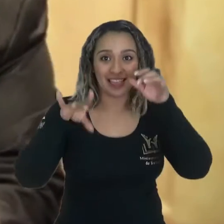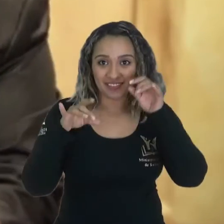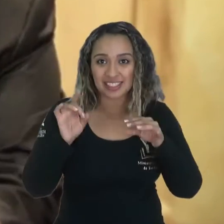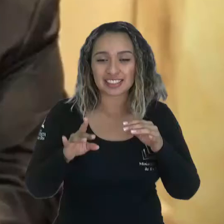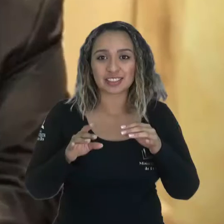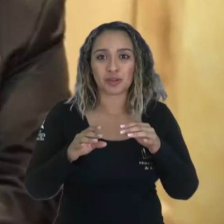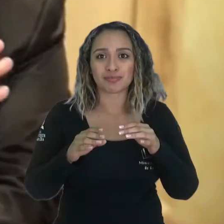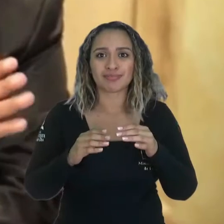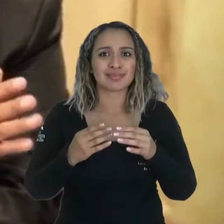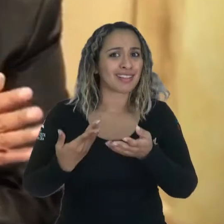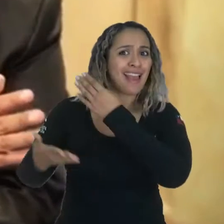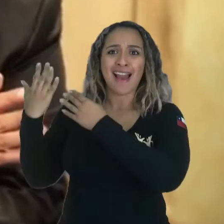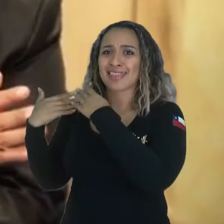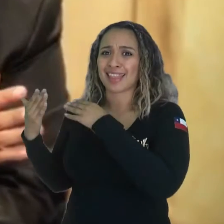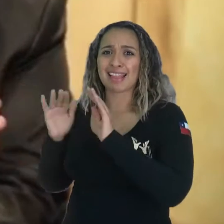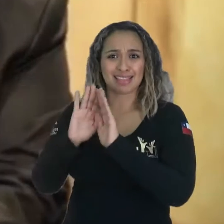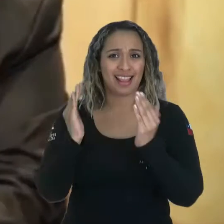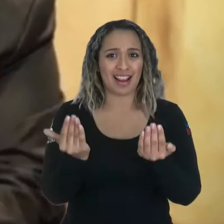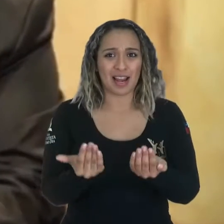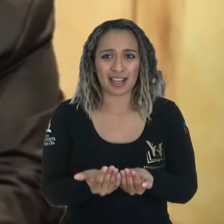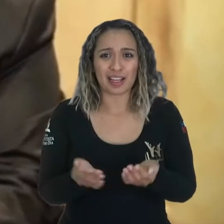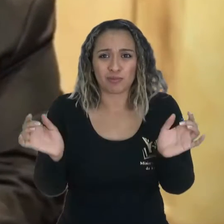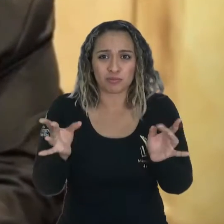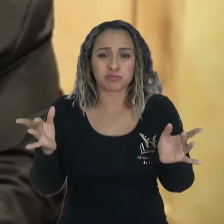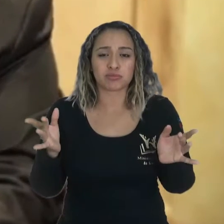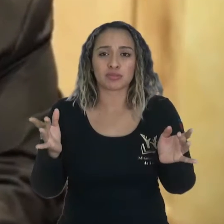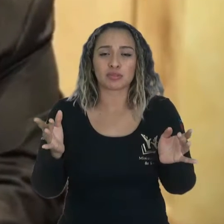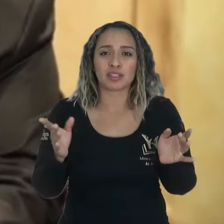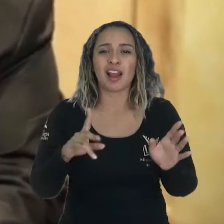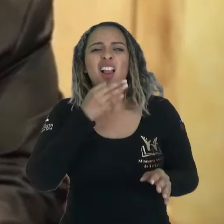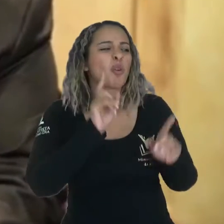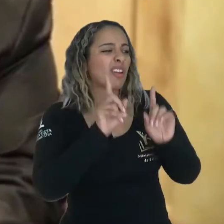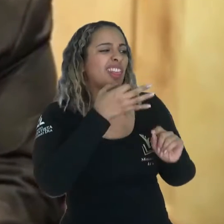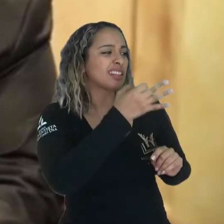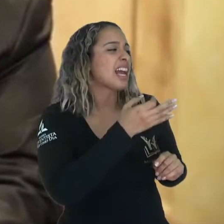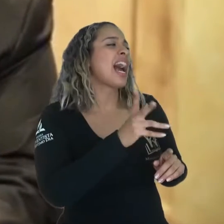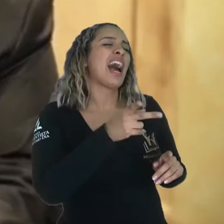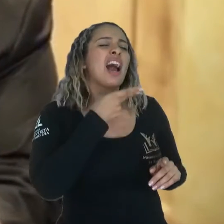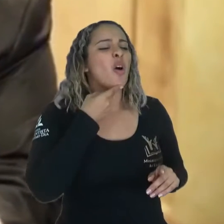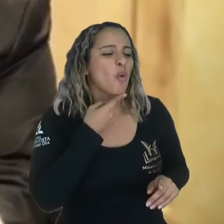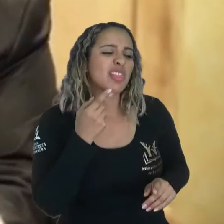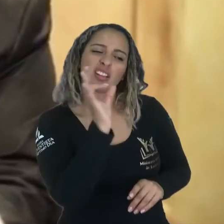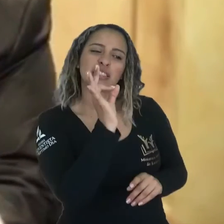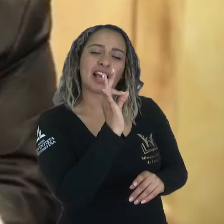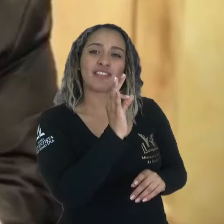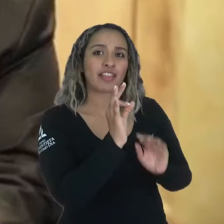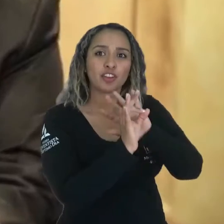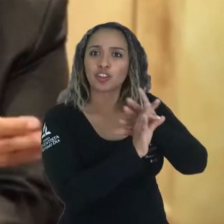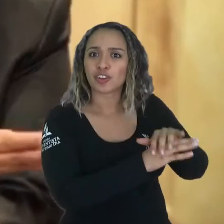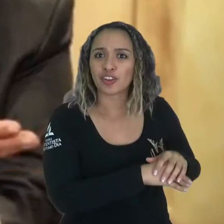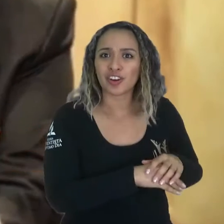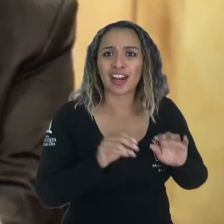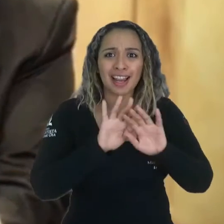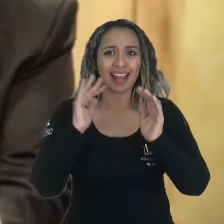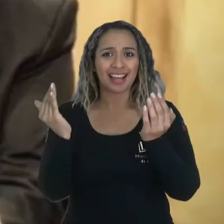desde la creación hay mucha gente que dice, el sábado fue dado a los judíos, no querido en la